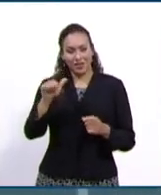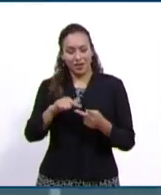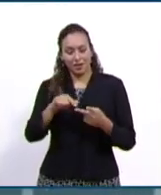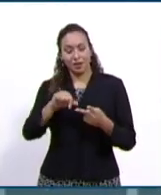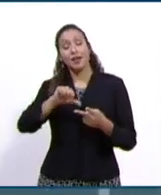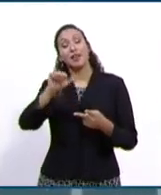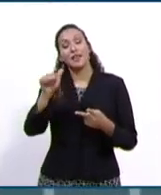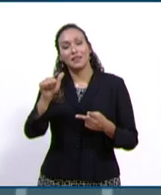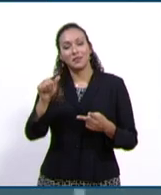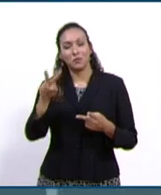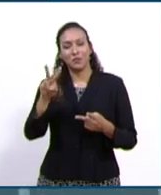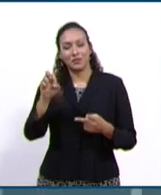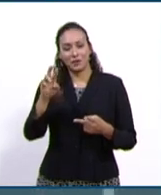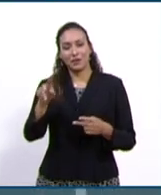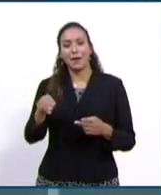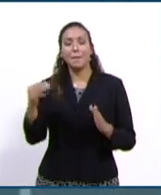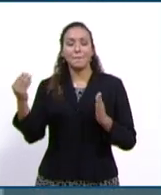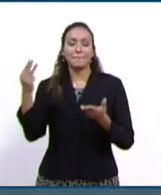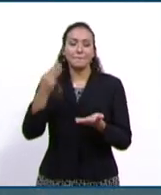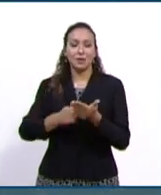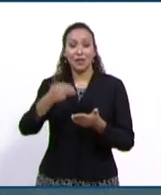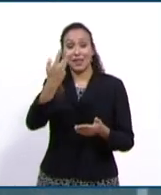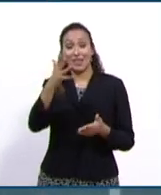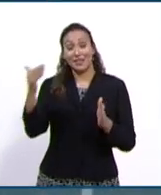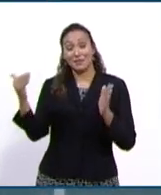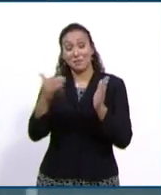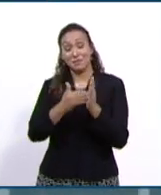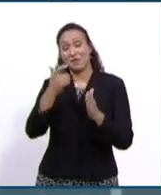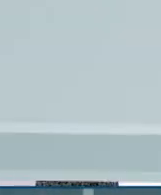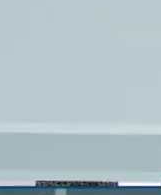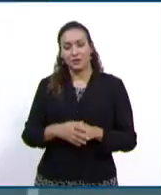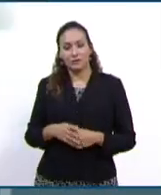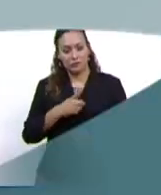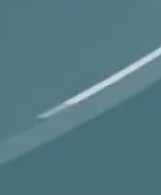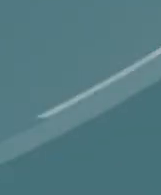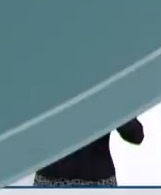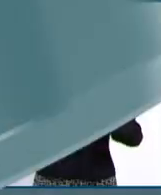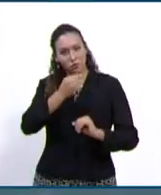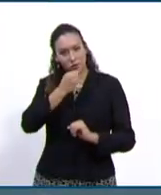pesos por faltar a su deber de cuidado.